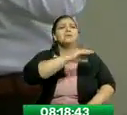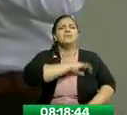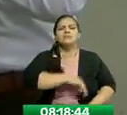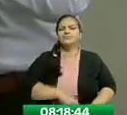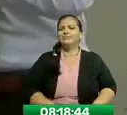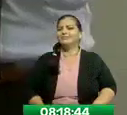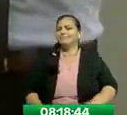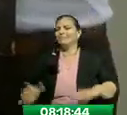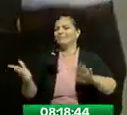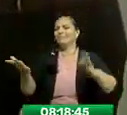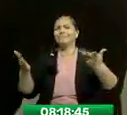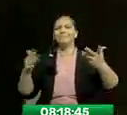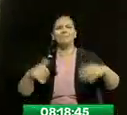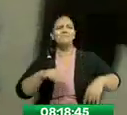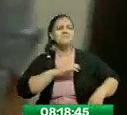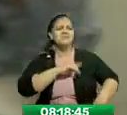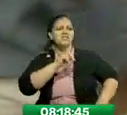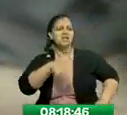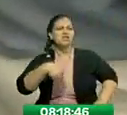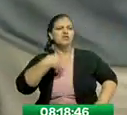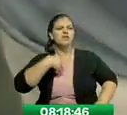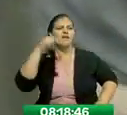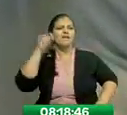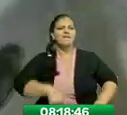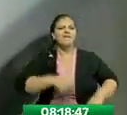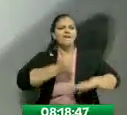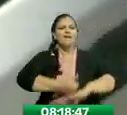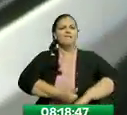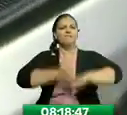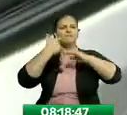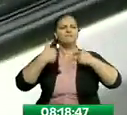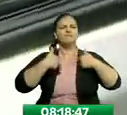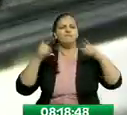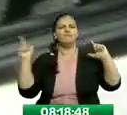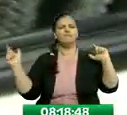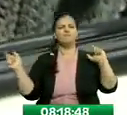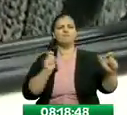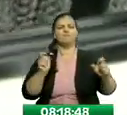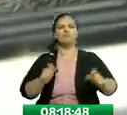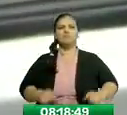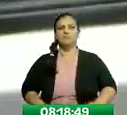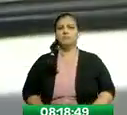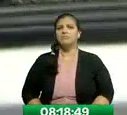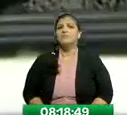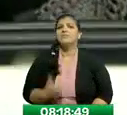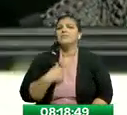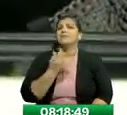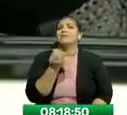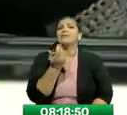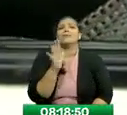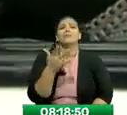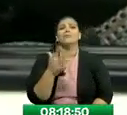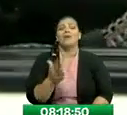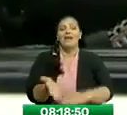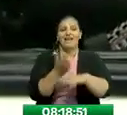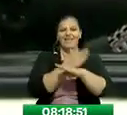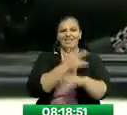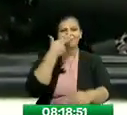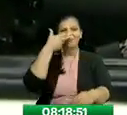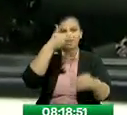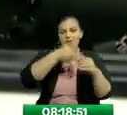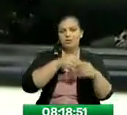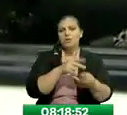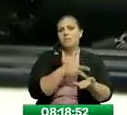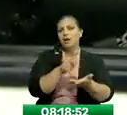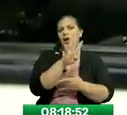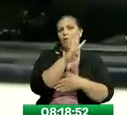sienten dormidos. E incluso no tenía dinero y le digo, déjame para poner gasolina. Puse los $4 de gasolina y venía bien.